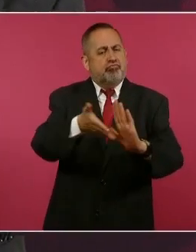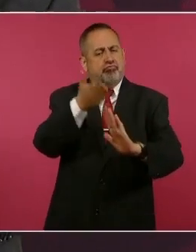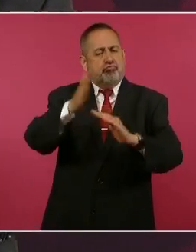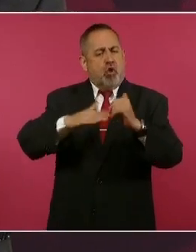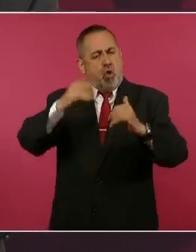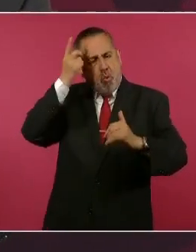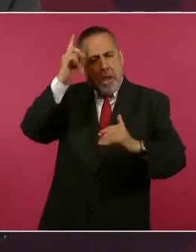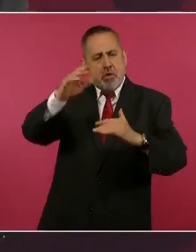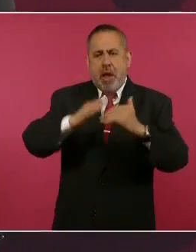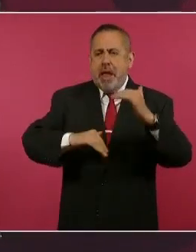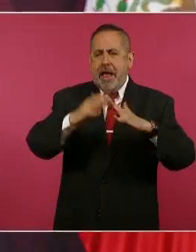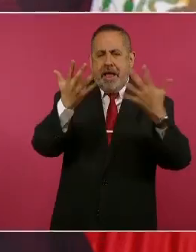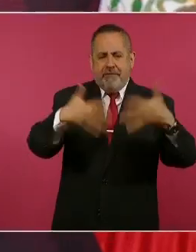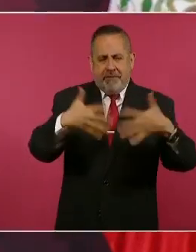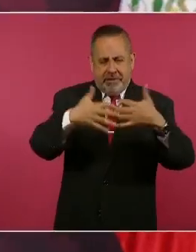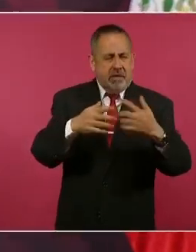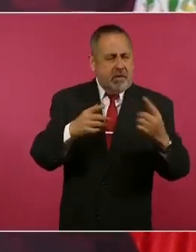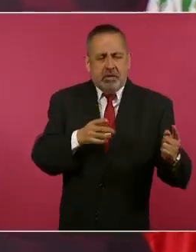y